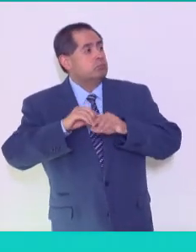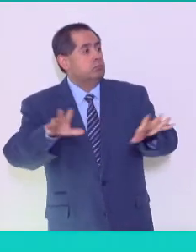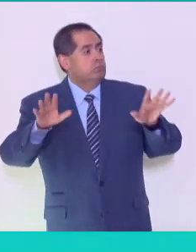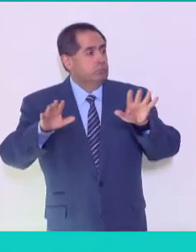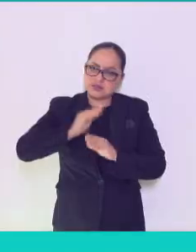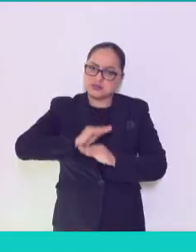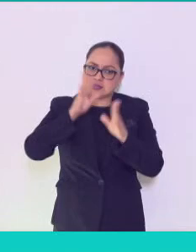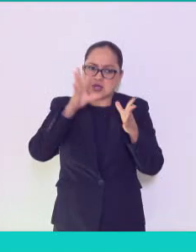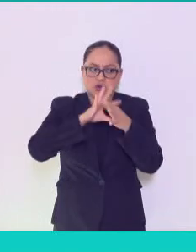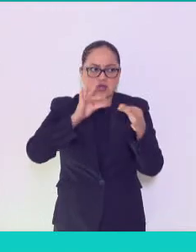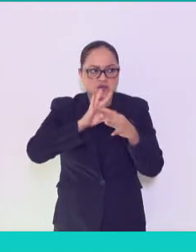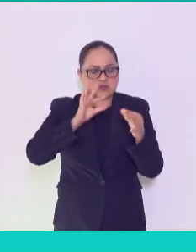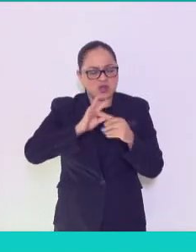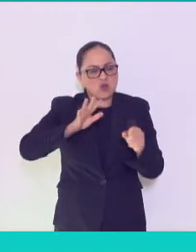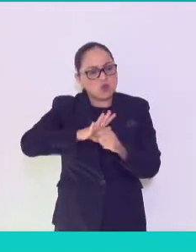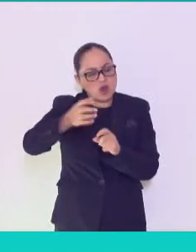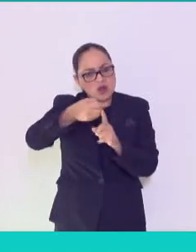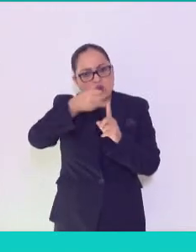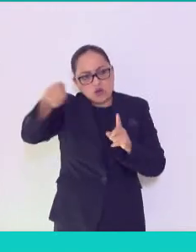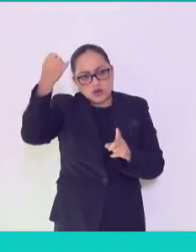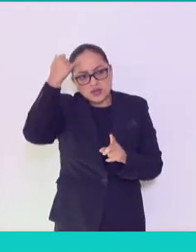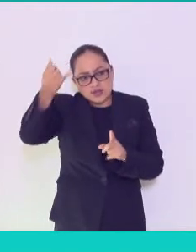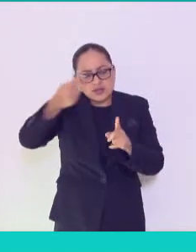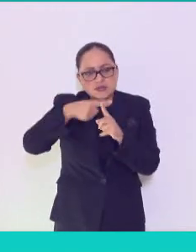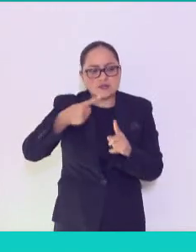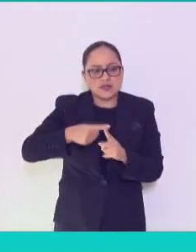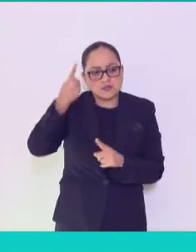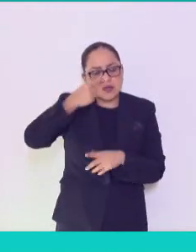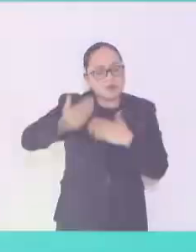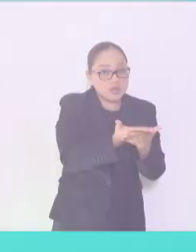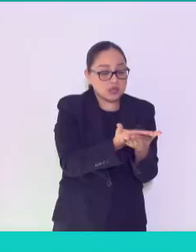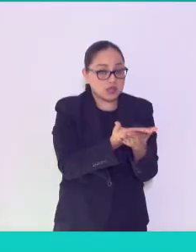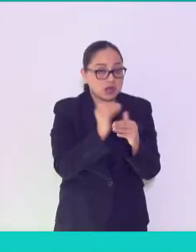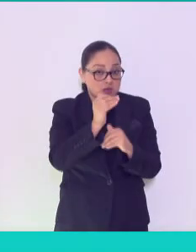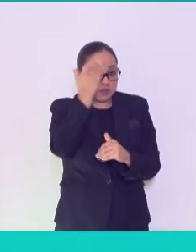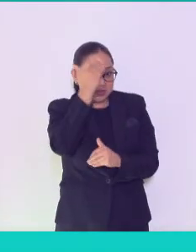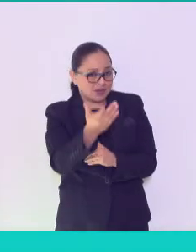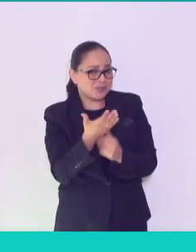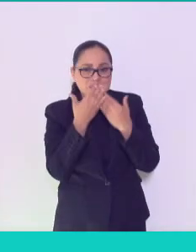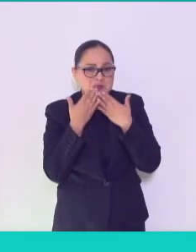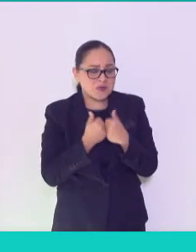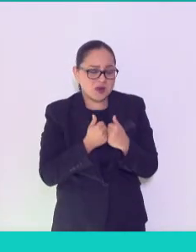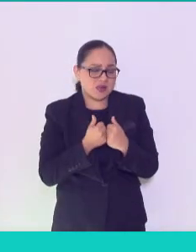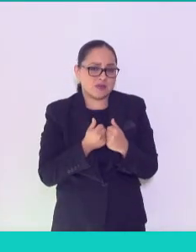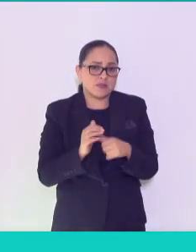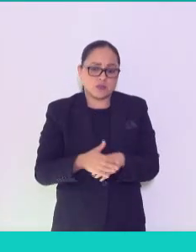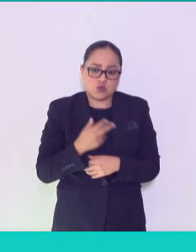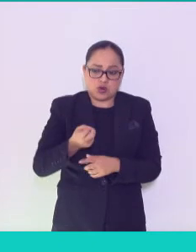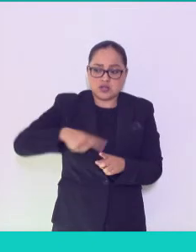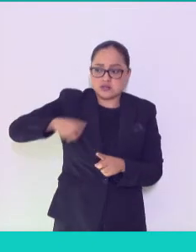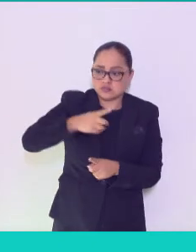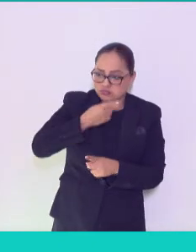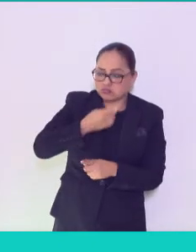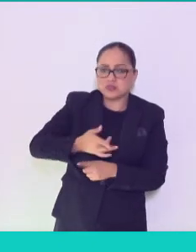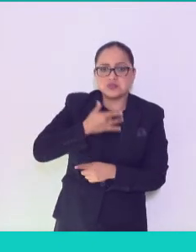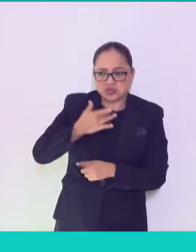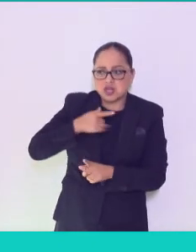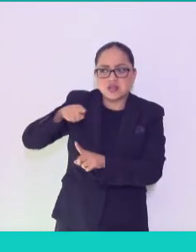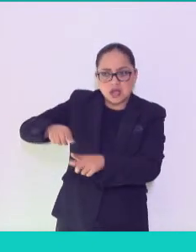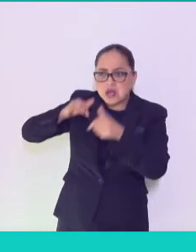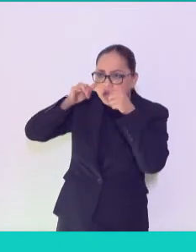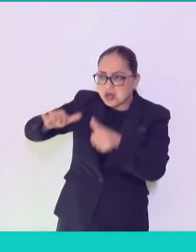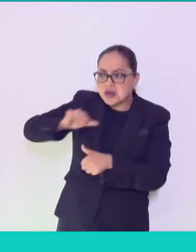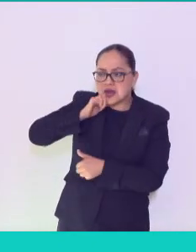inmediato anterior por lo que se concluyó que el sujeto obligado aplicó el criterio erróneo por tanto consideramos inatendible el